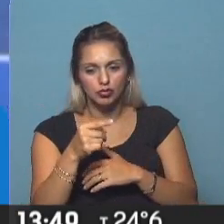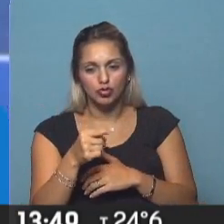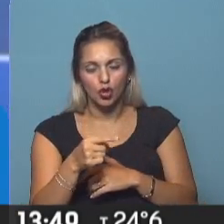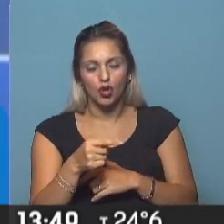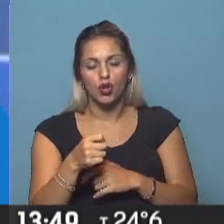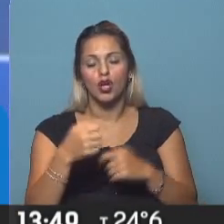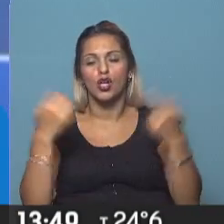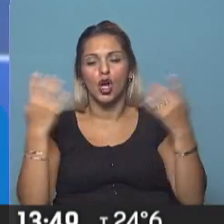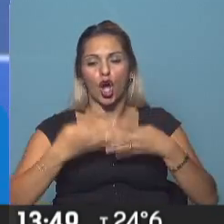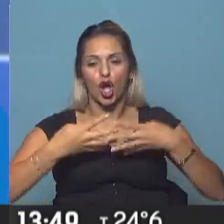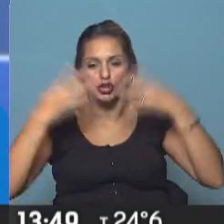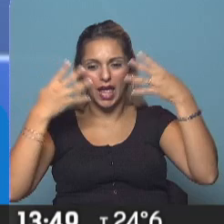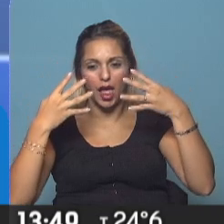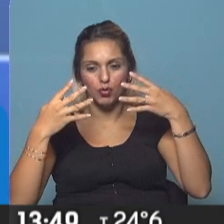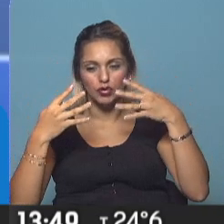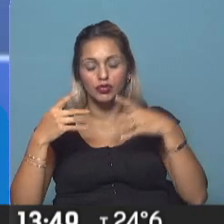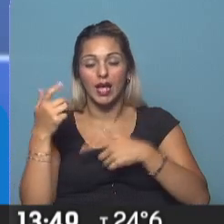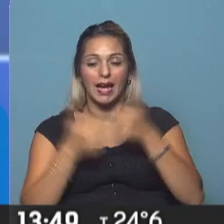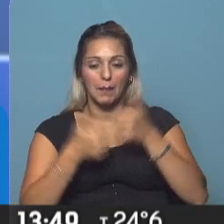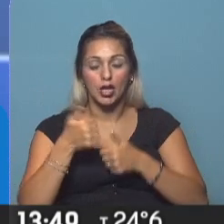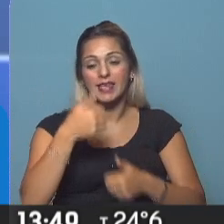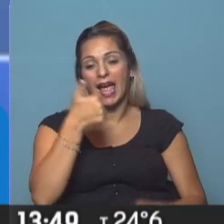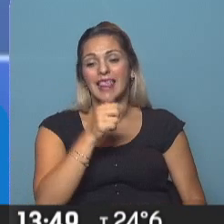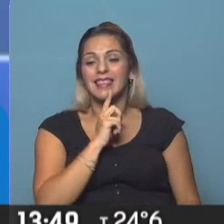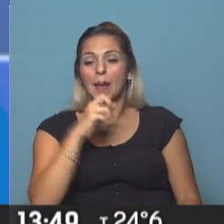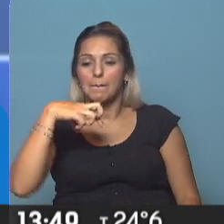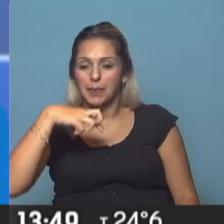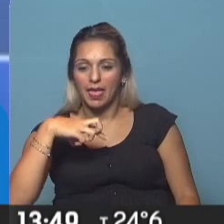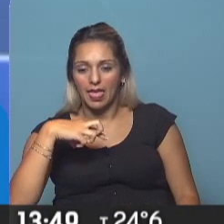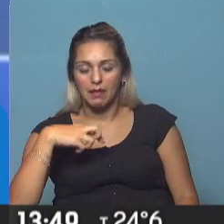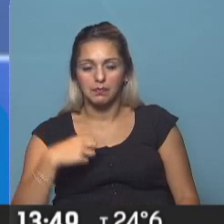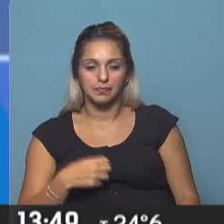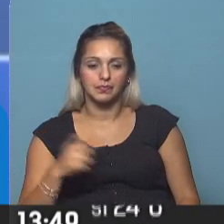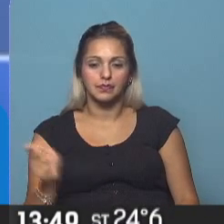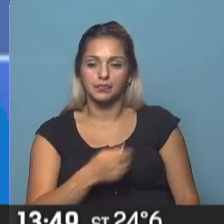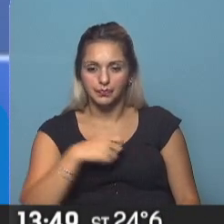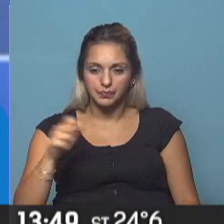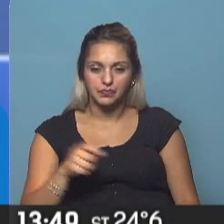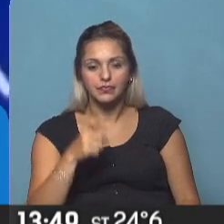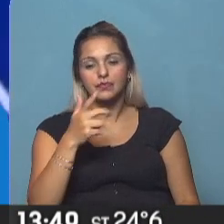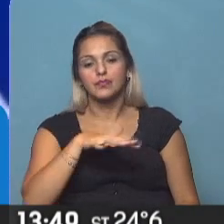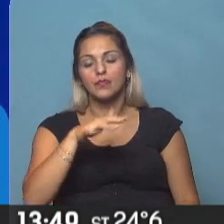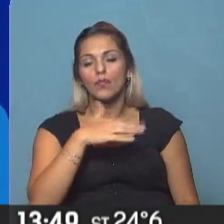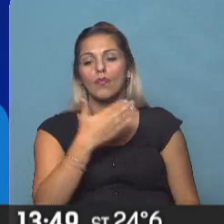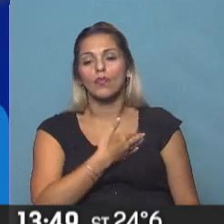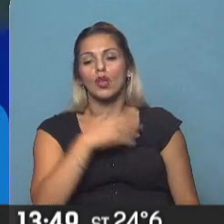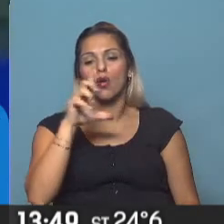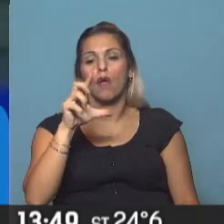a octavos de final en este torneo ATP Delray Beach en Florida,